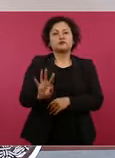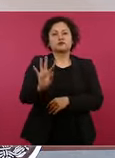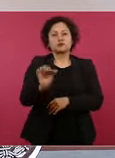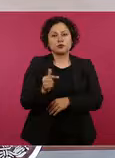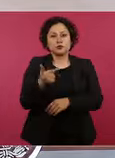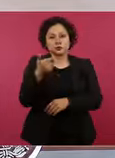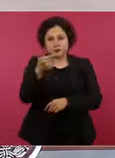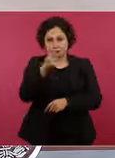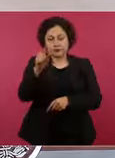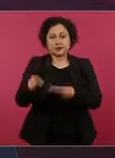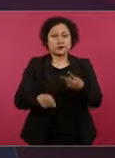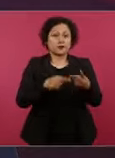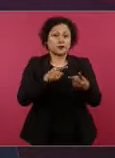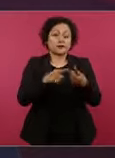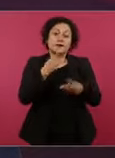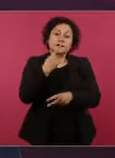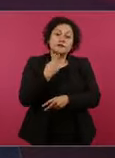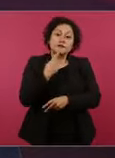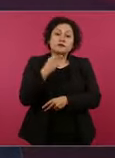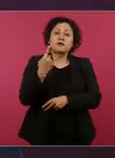23 pesos con 47 centavos, en el caso de la premium